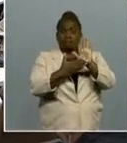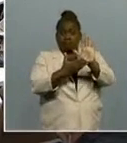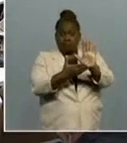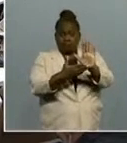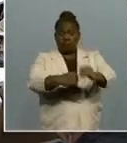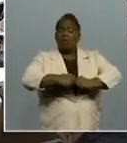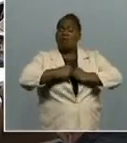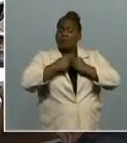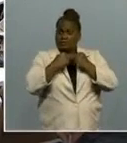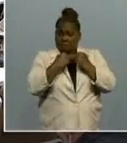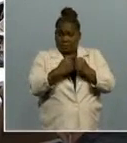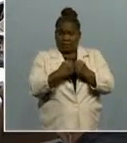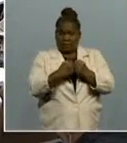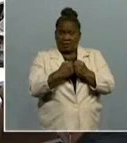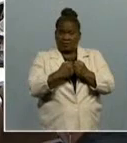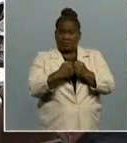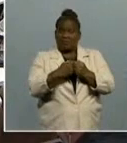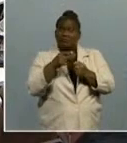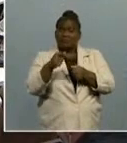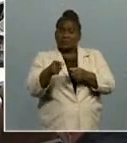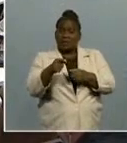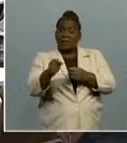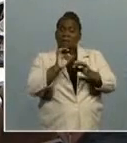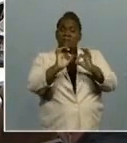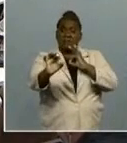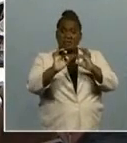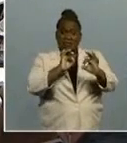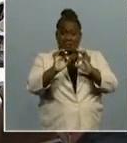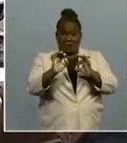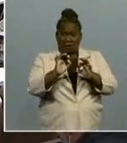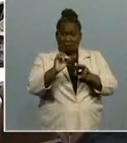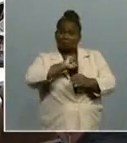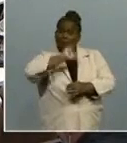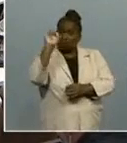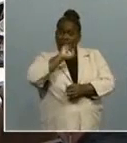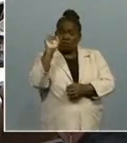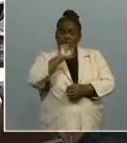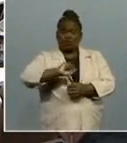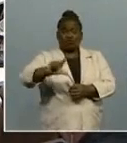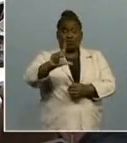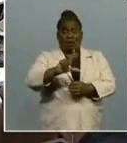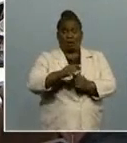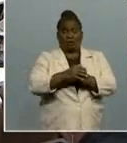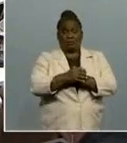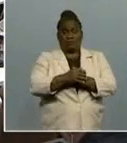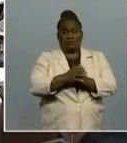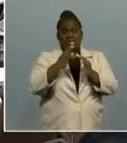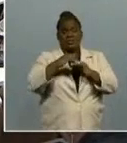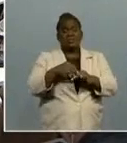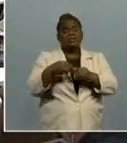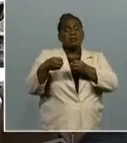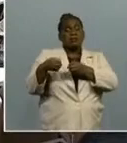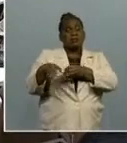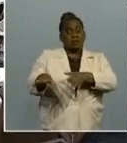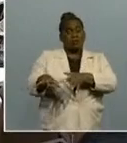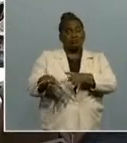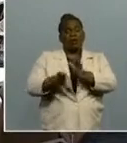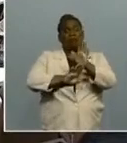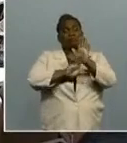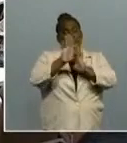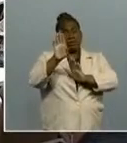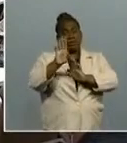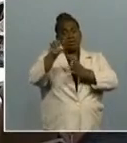de resistencia posibilitando preservar las conquistas sociales sin renunciar a los objetivos de desarrollo previstos